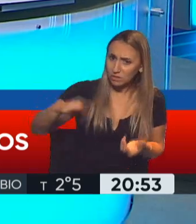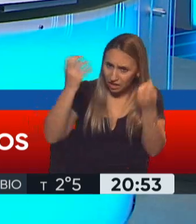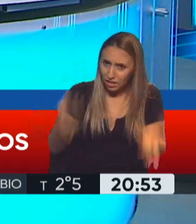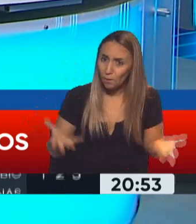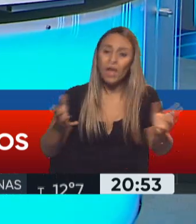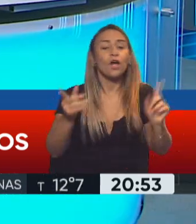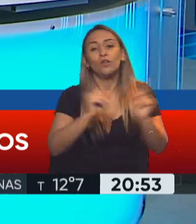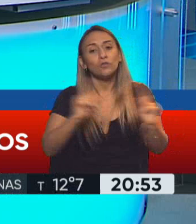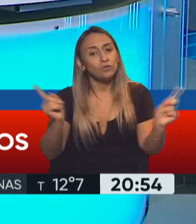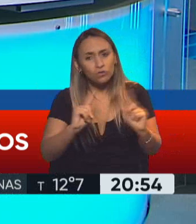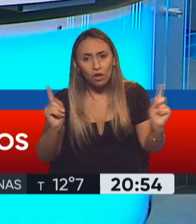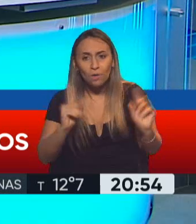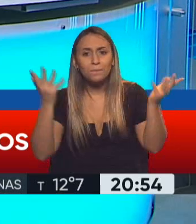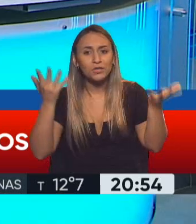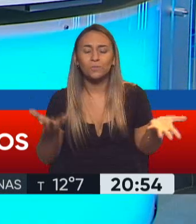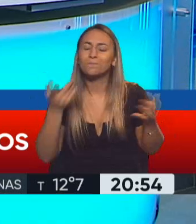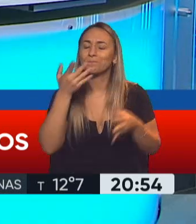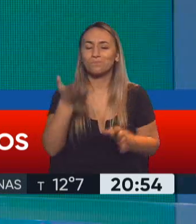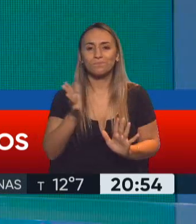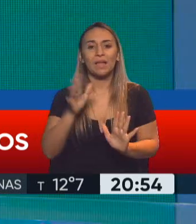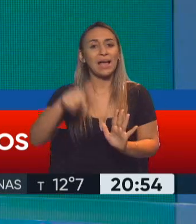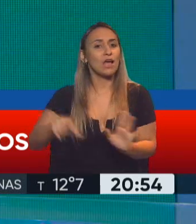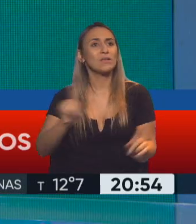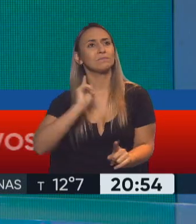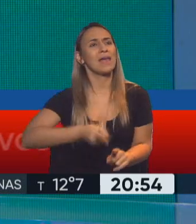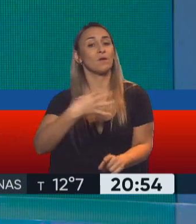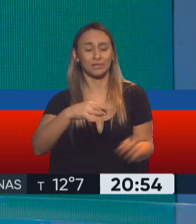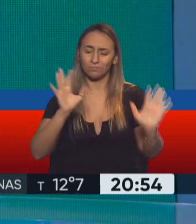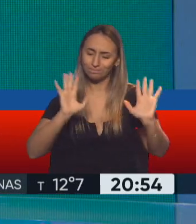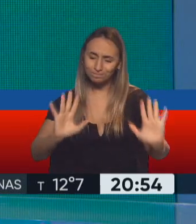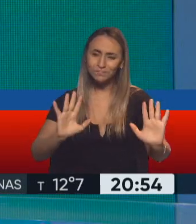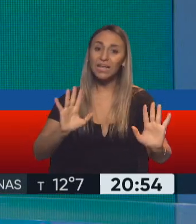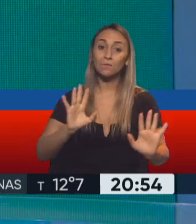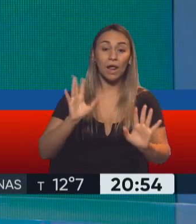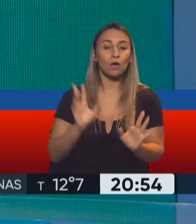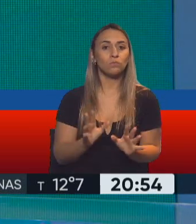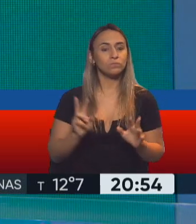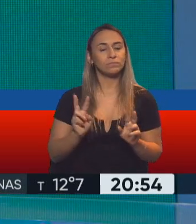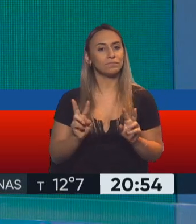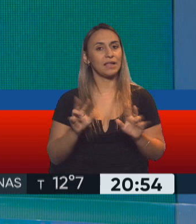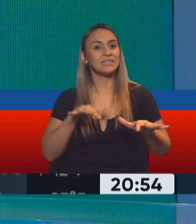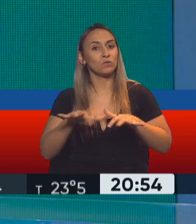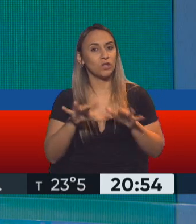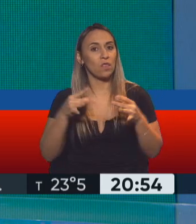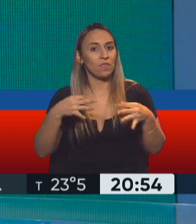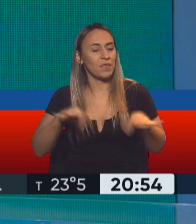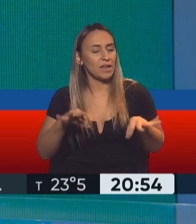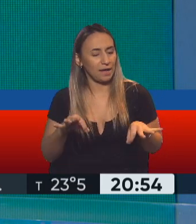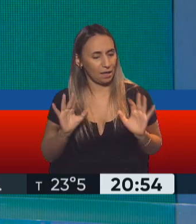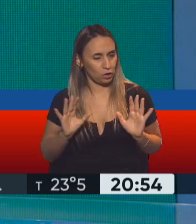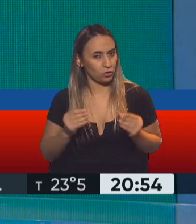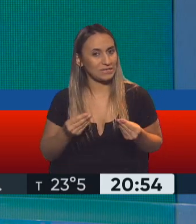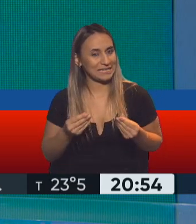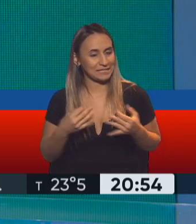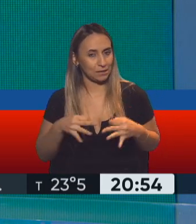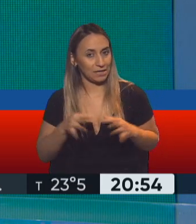vacunación que es obligatorio ni siquiera lo que yo te quiero decir es en un tema que sensible polémico tampoco se está hablando